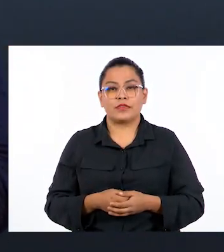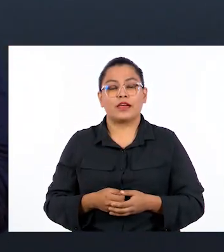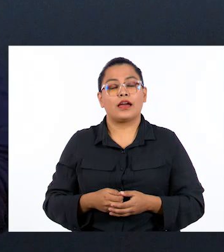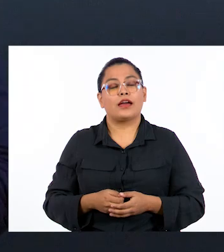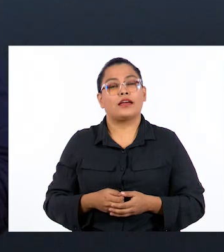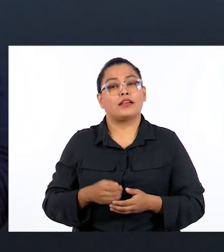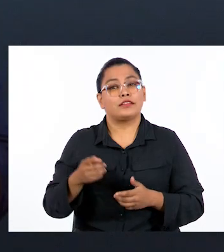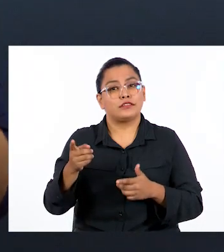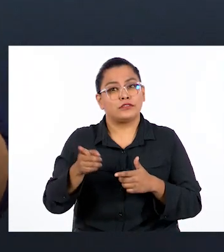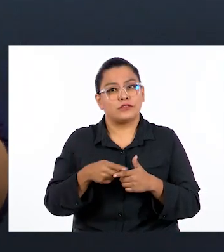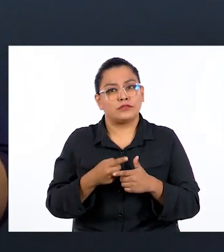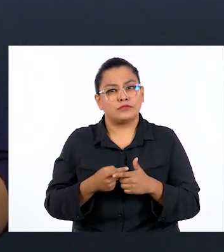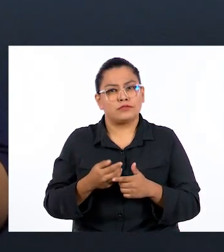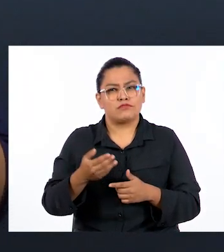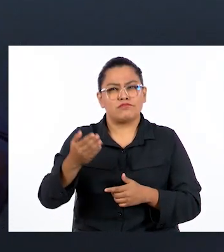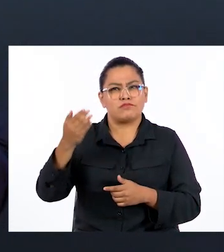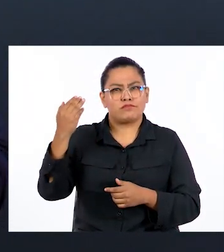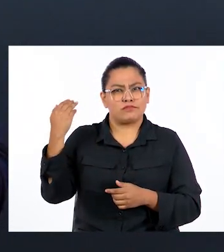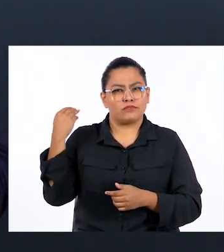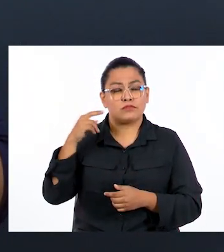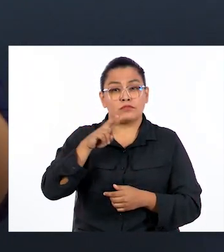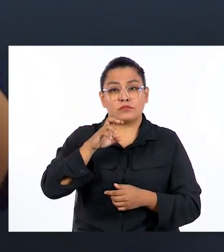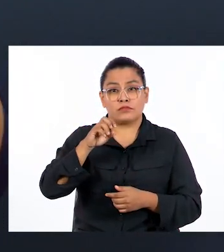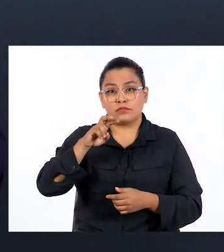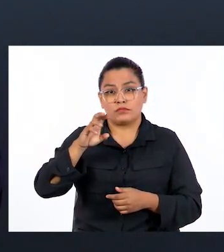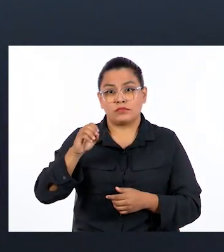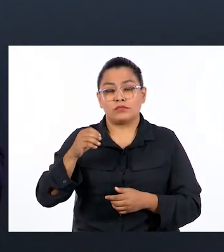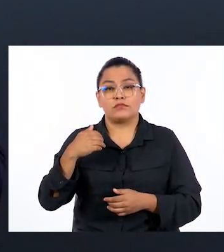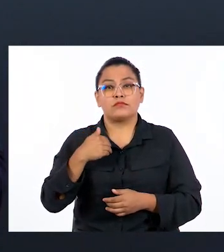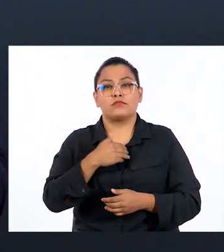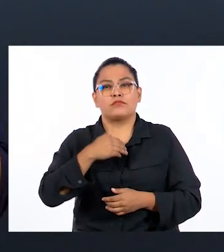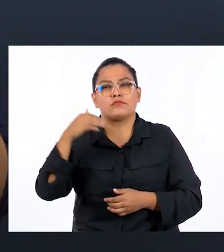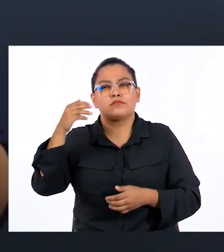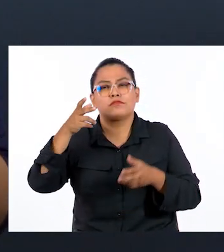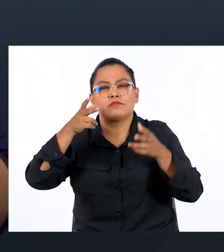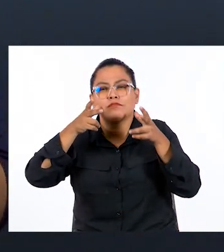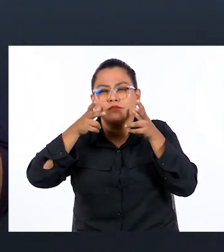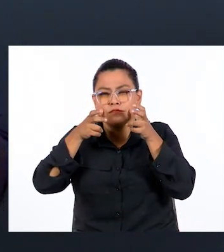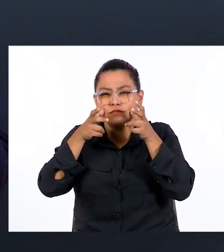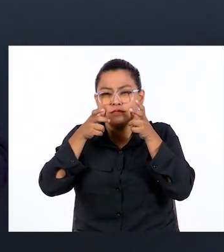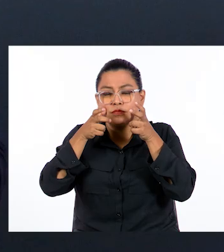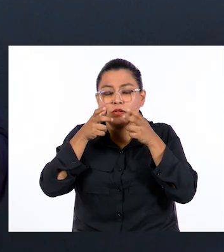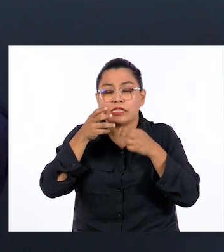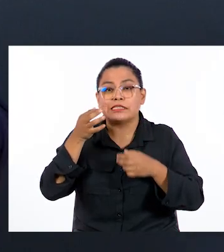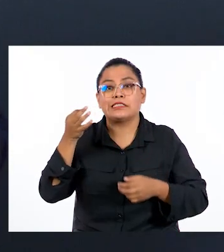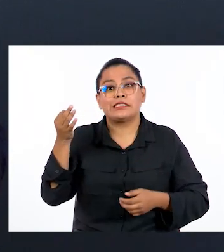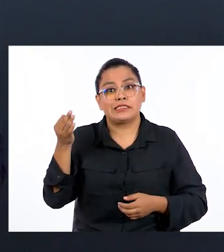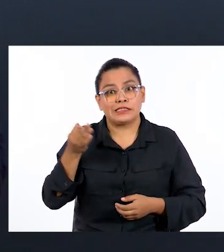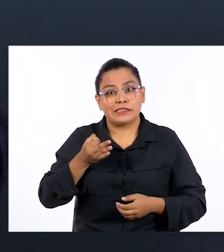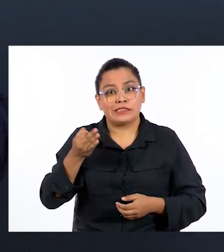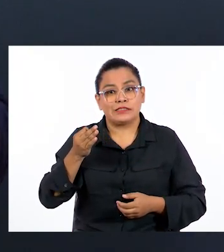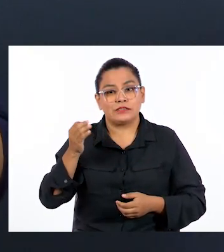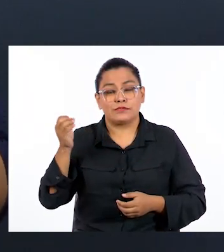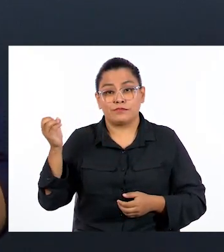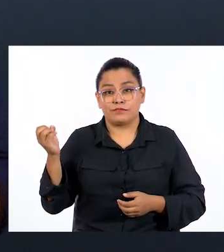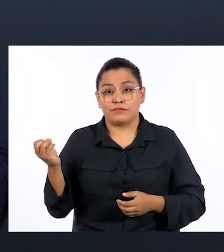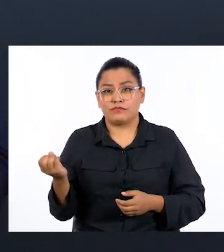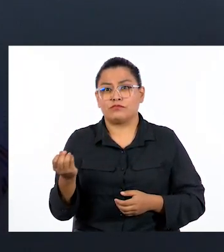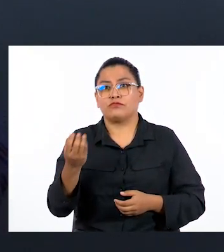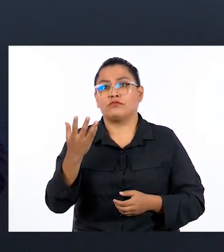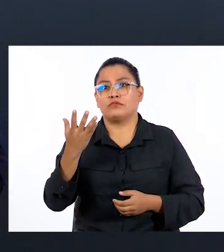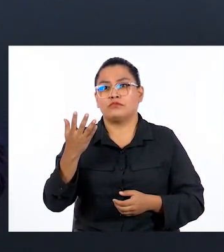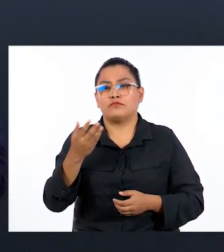año 2020 el Ministerio de Educación observa esa necesidad de hacer una actualización de todas